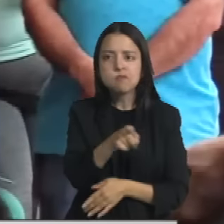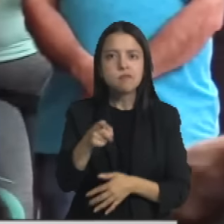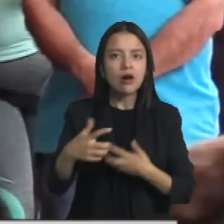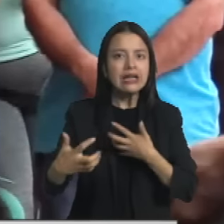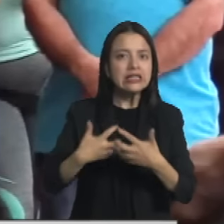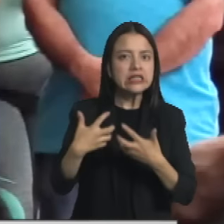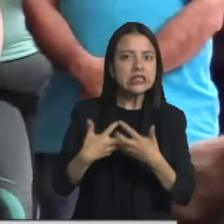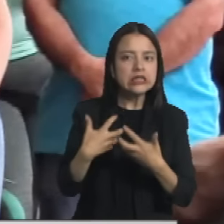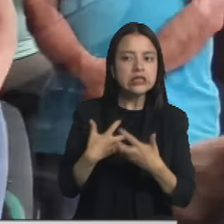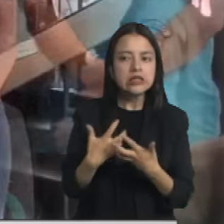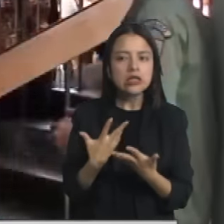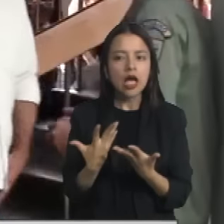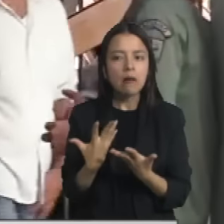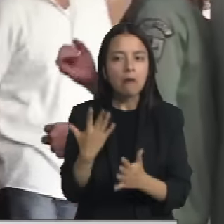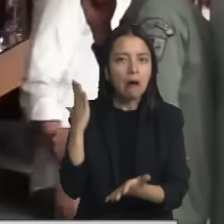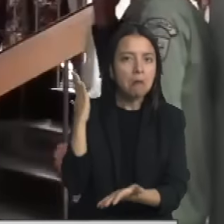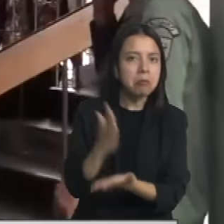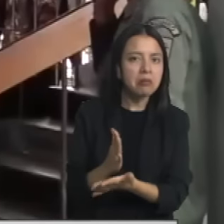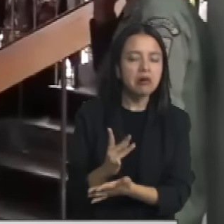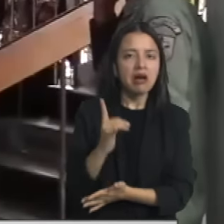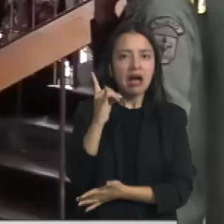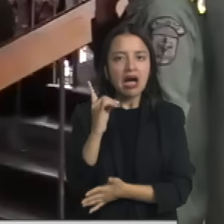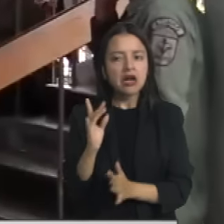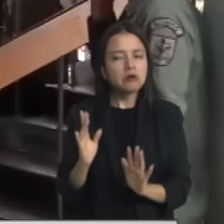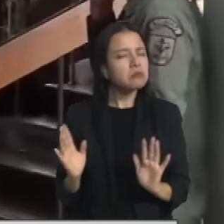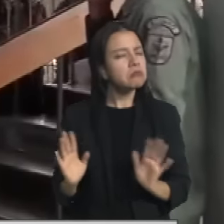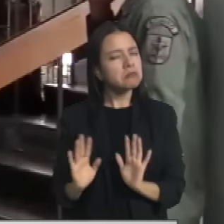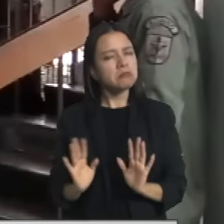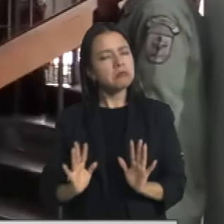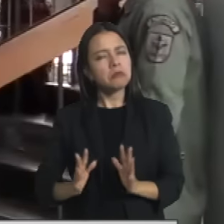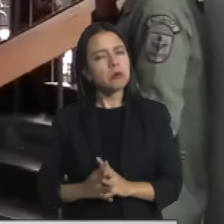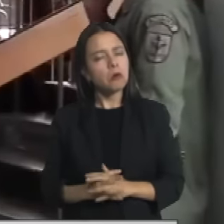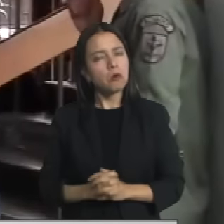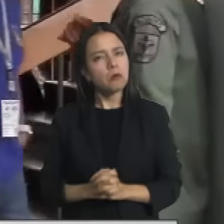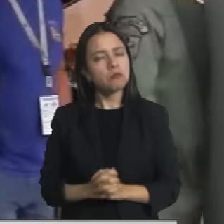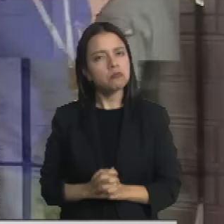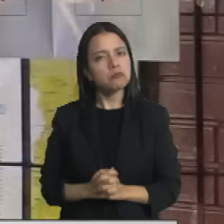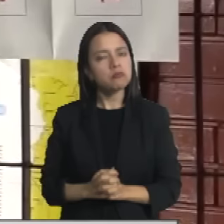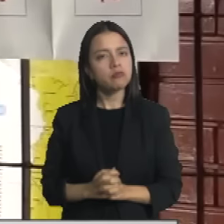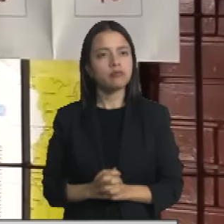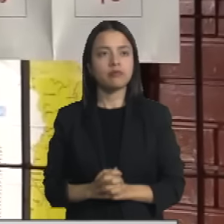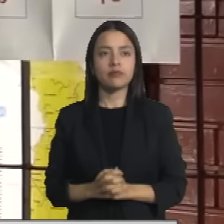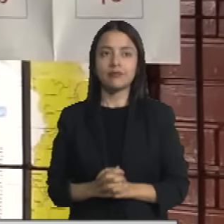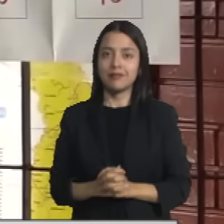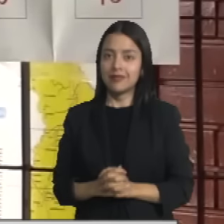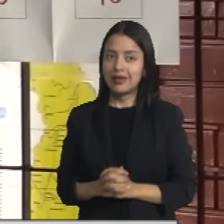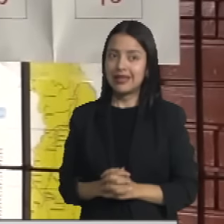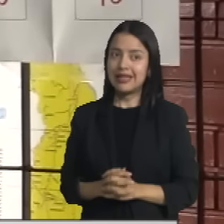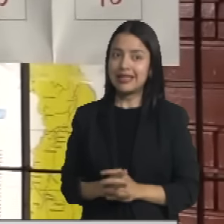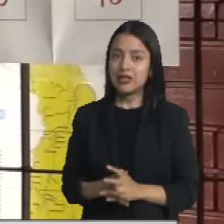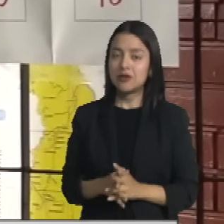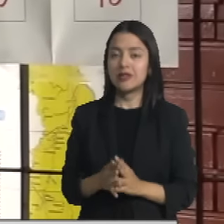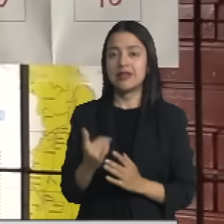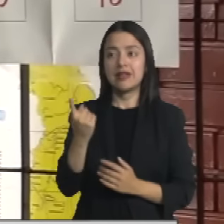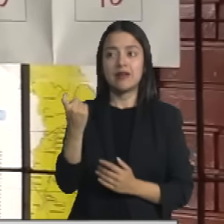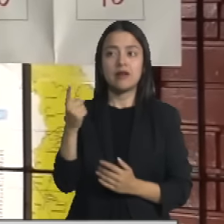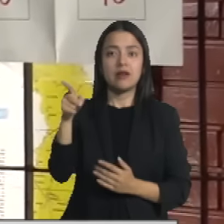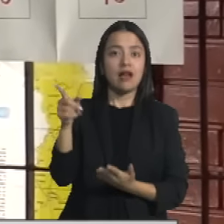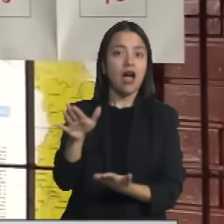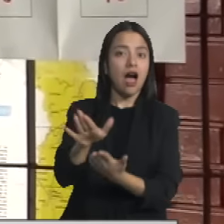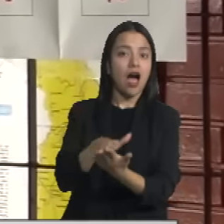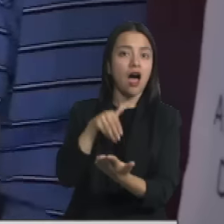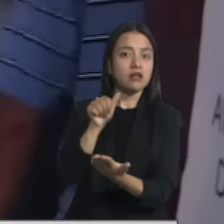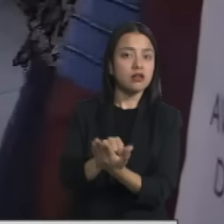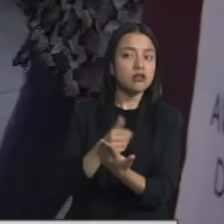electoral fuese blanco de un ataque cibernético como lo ha asegurado el gobierno de Maduro, por lo cual no ha entregado las actas electorales